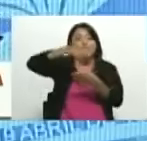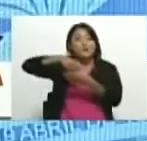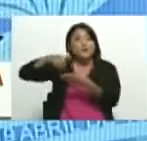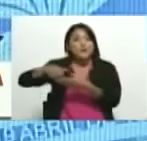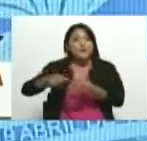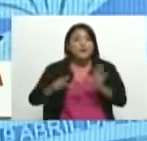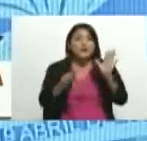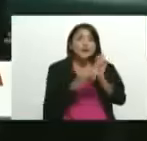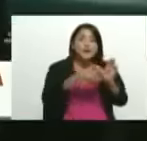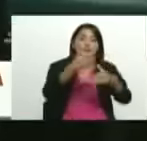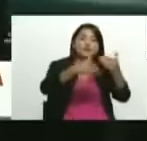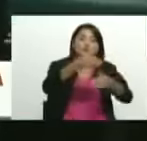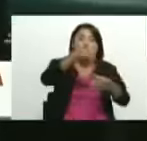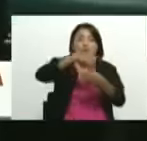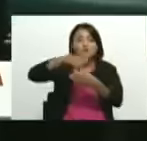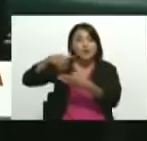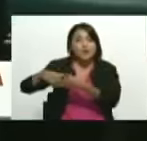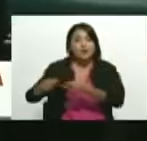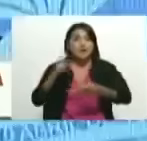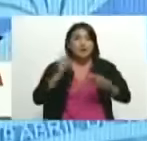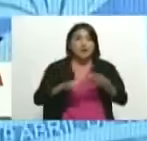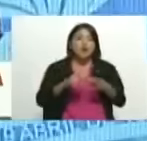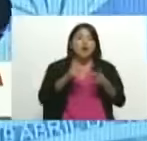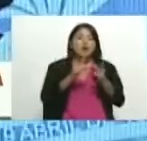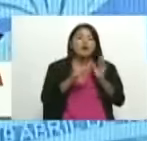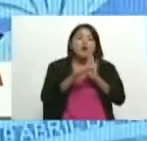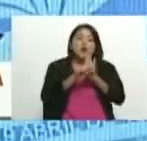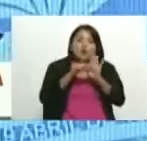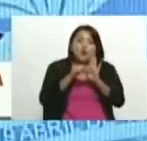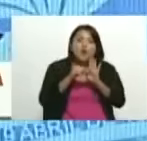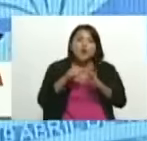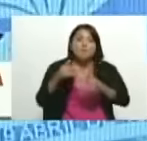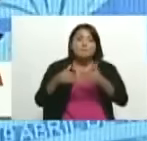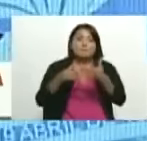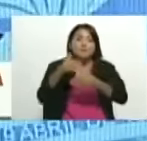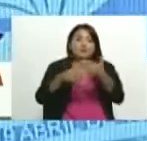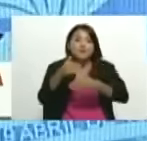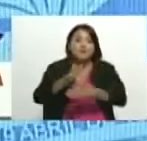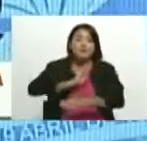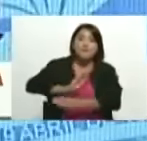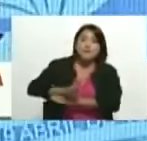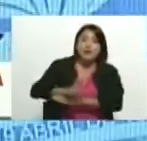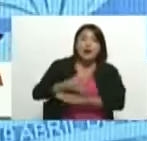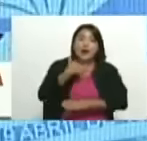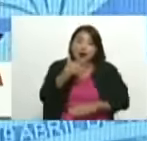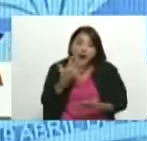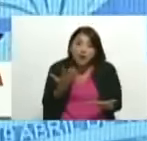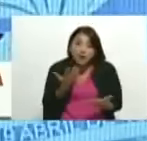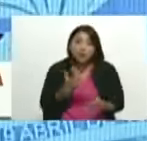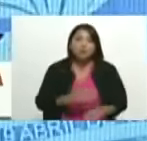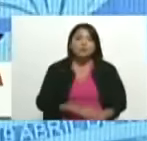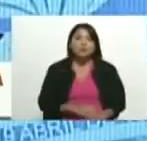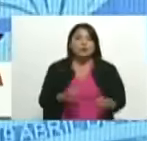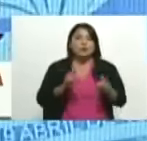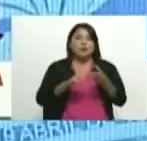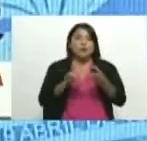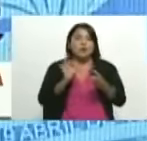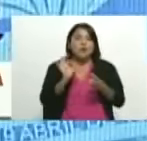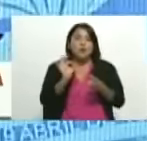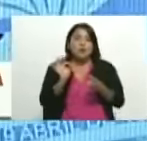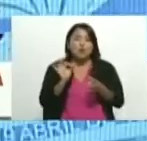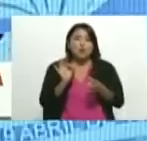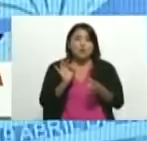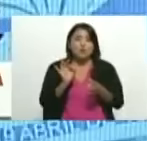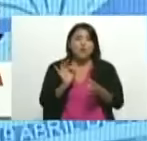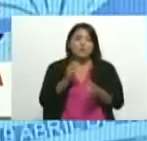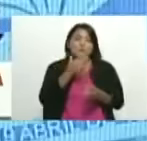Ley de Procesos Electorales, el Código Orgánico Procesal Penal, por si hay delitos electorales que requieran una pena, verbigracia, lo